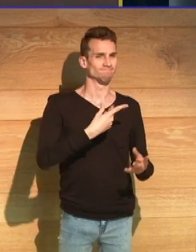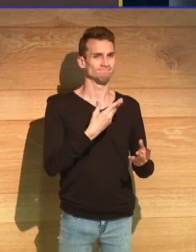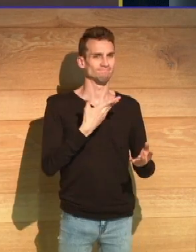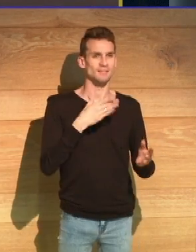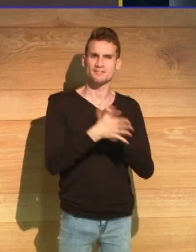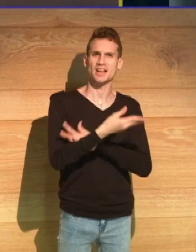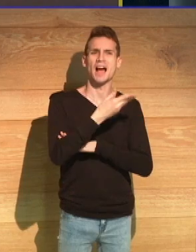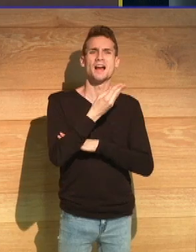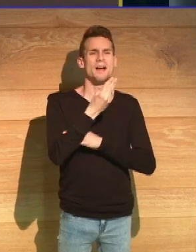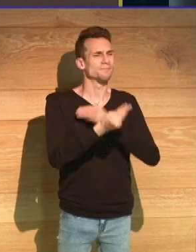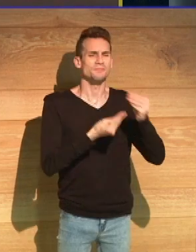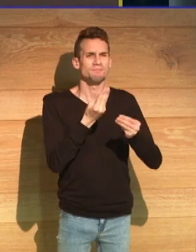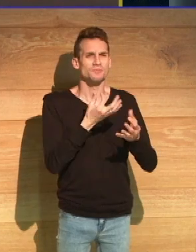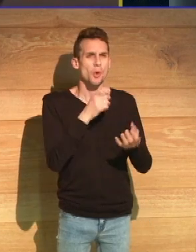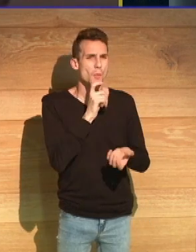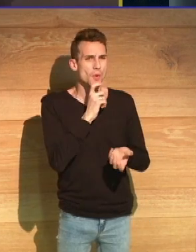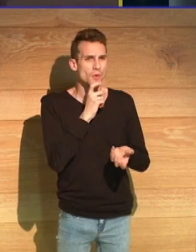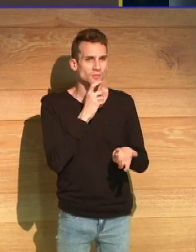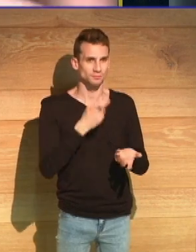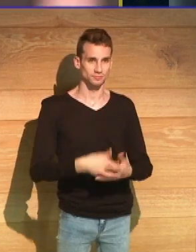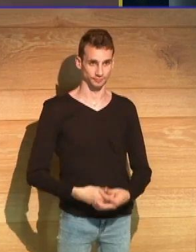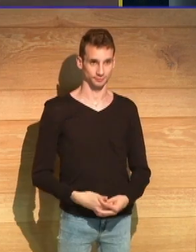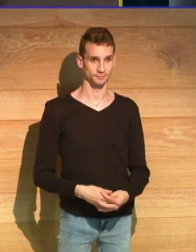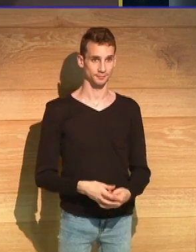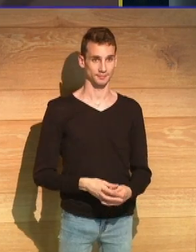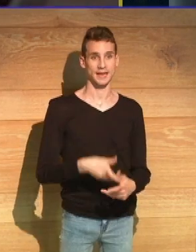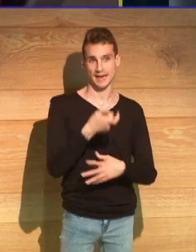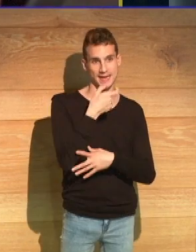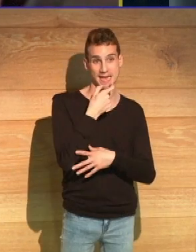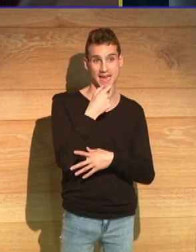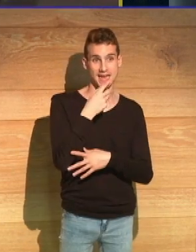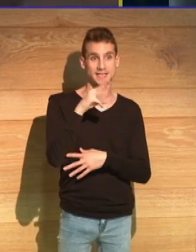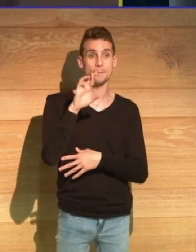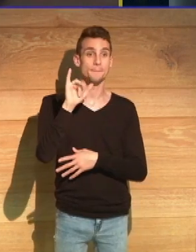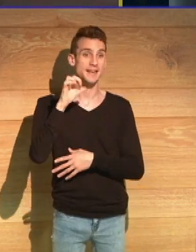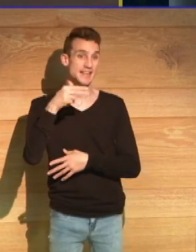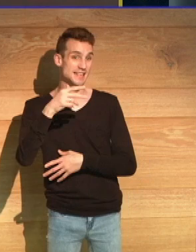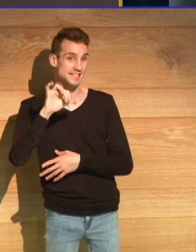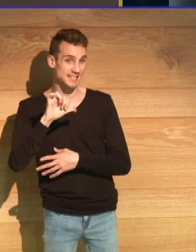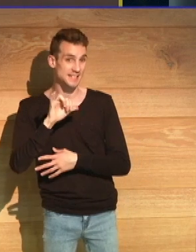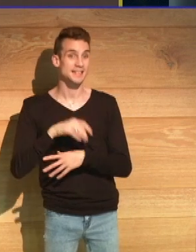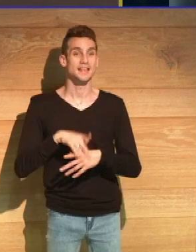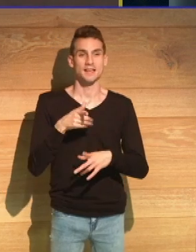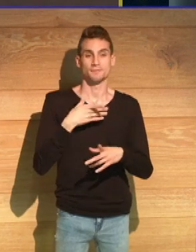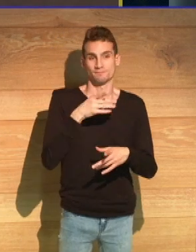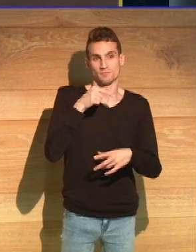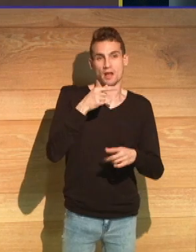muy didáctica. Y en inglés se llama preachy, como no, estamos mal. Sí, entonces